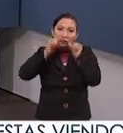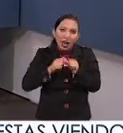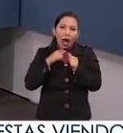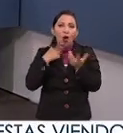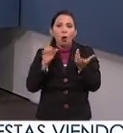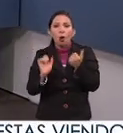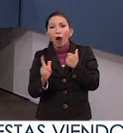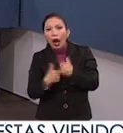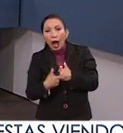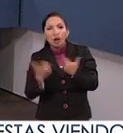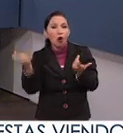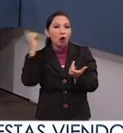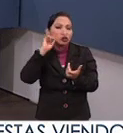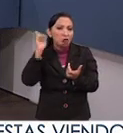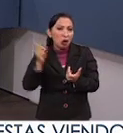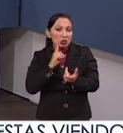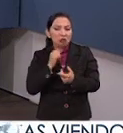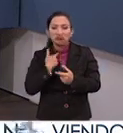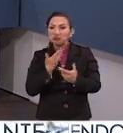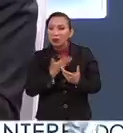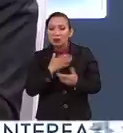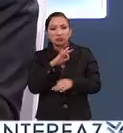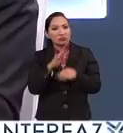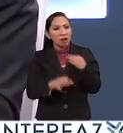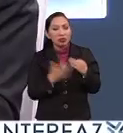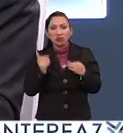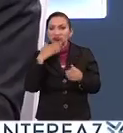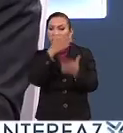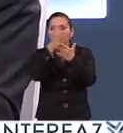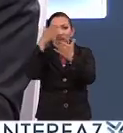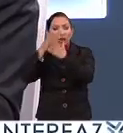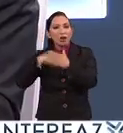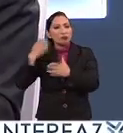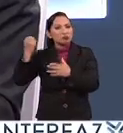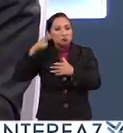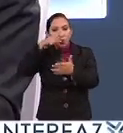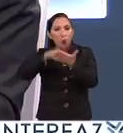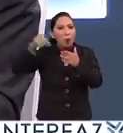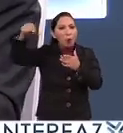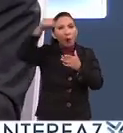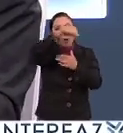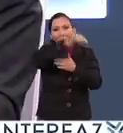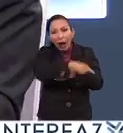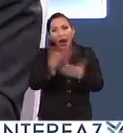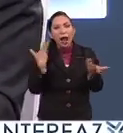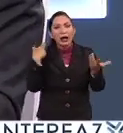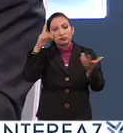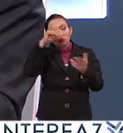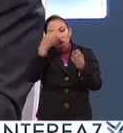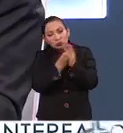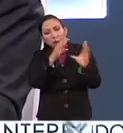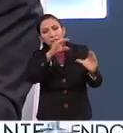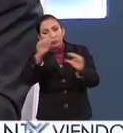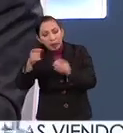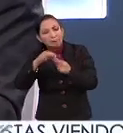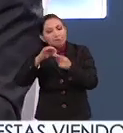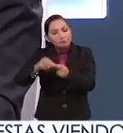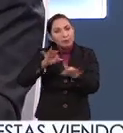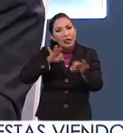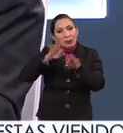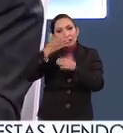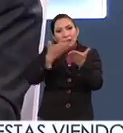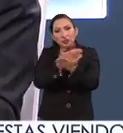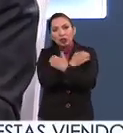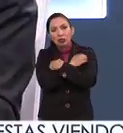alguna dificultad auditiva, etcétera. Entonces, bueno, tratamos de estar en todos los foros, en formación de mediadores, de gente que trabaja en